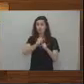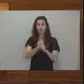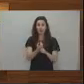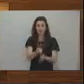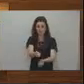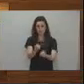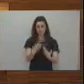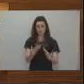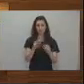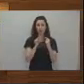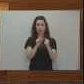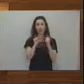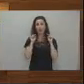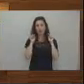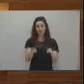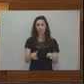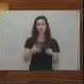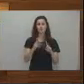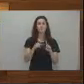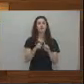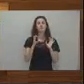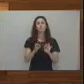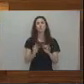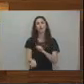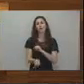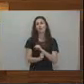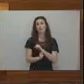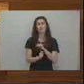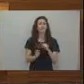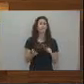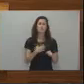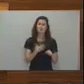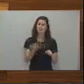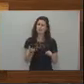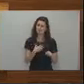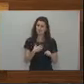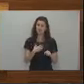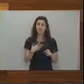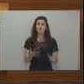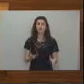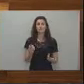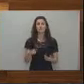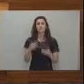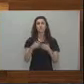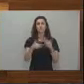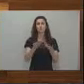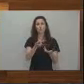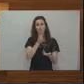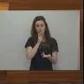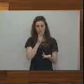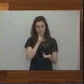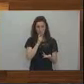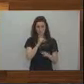De eso queremos discutir y lo que queremos es que nos hagamos trampas al solitario, porque sabemos cómo funcionan los mecanismos